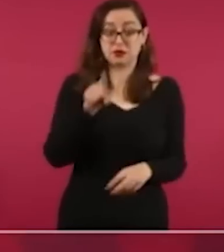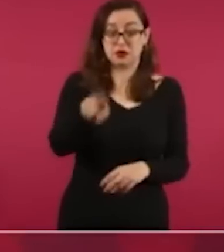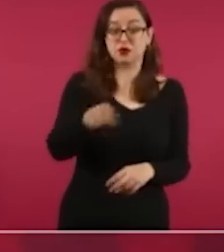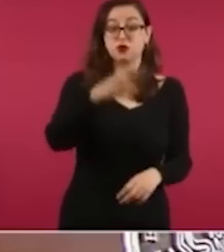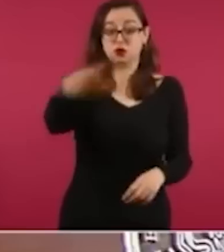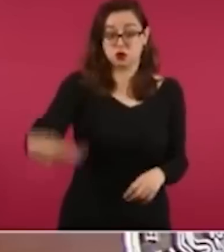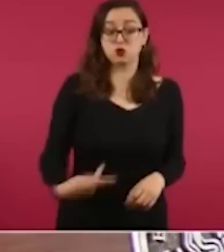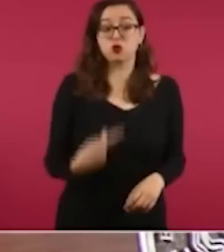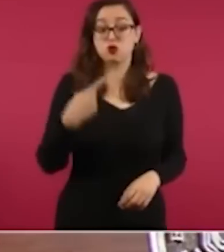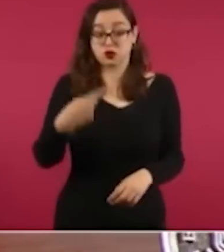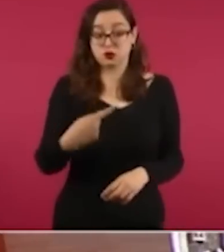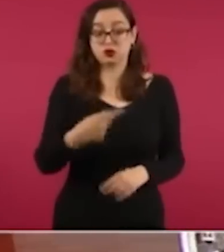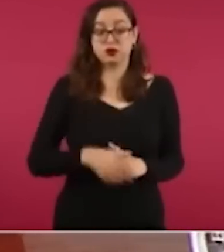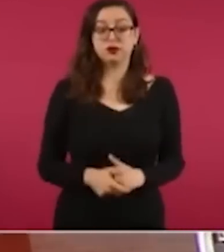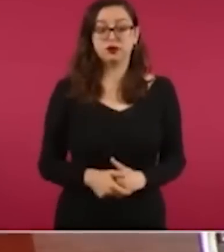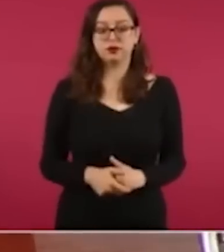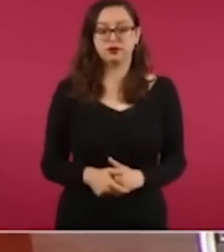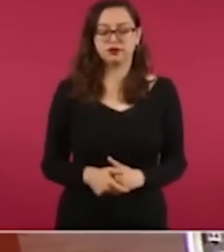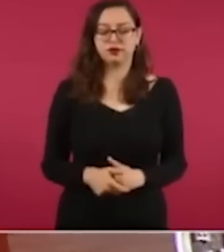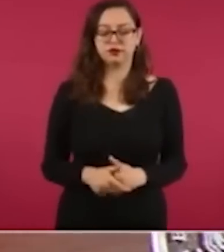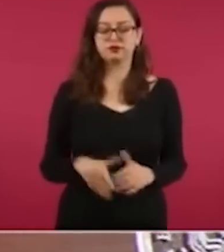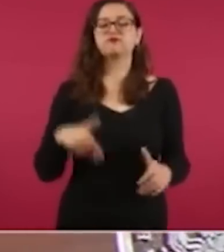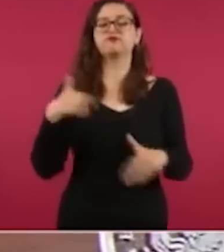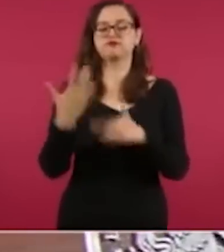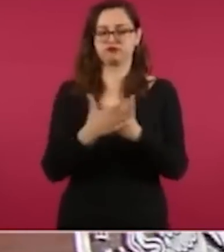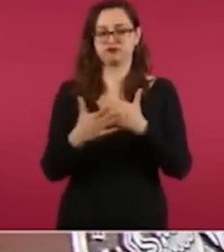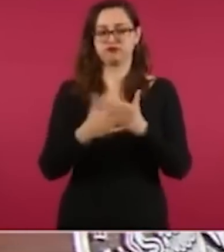ya vamos a dar a conocer mañana